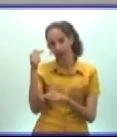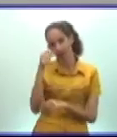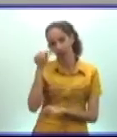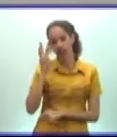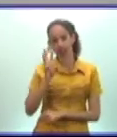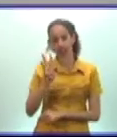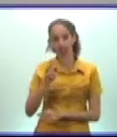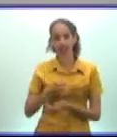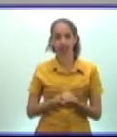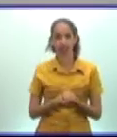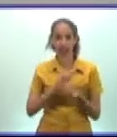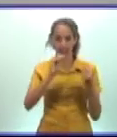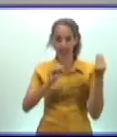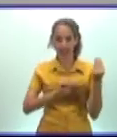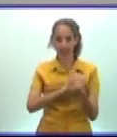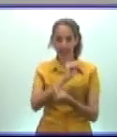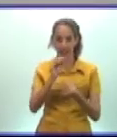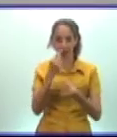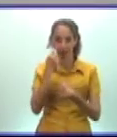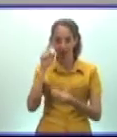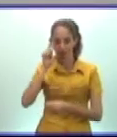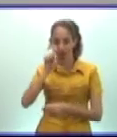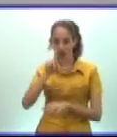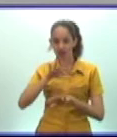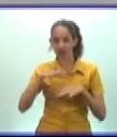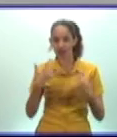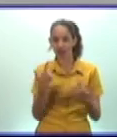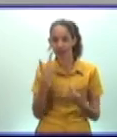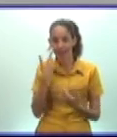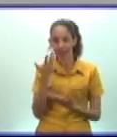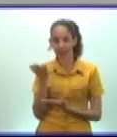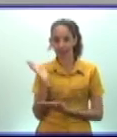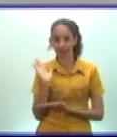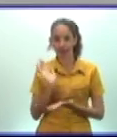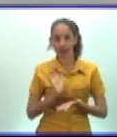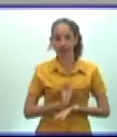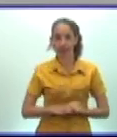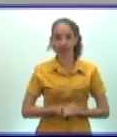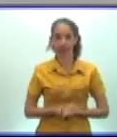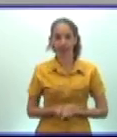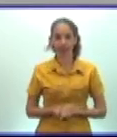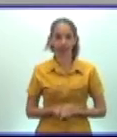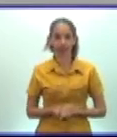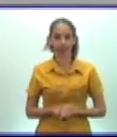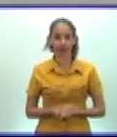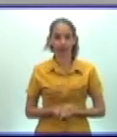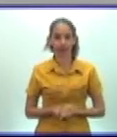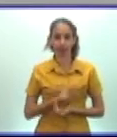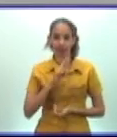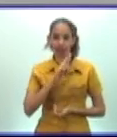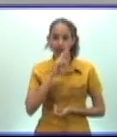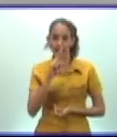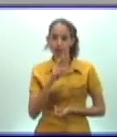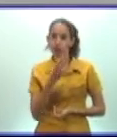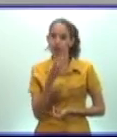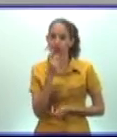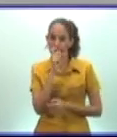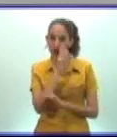Sustituyendo, obtenemos que f en 7 cuartos es igual a 1 medio.